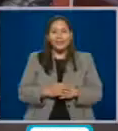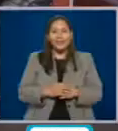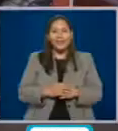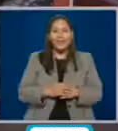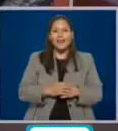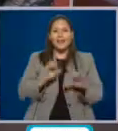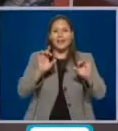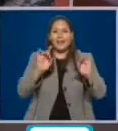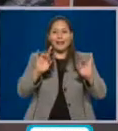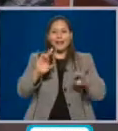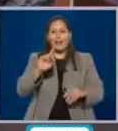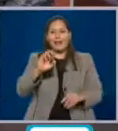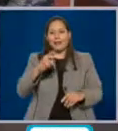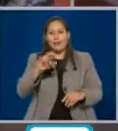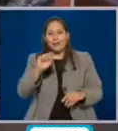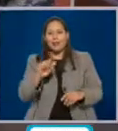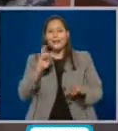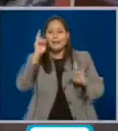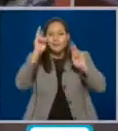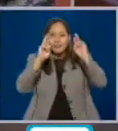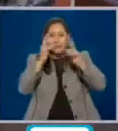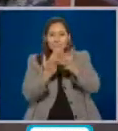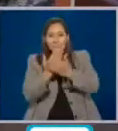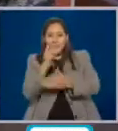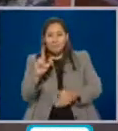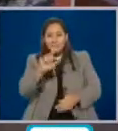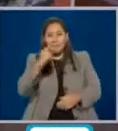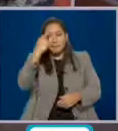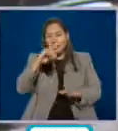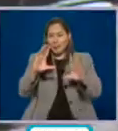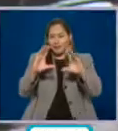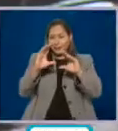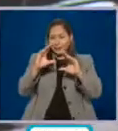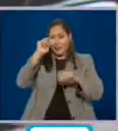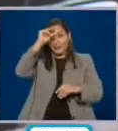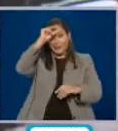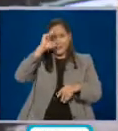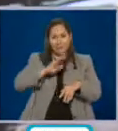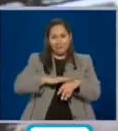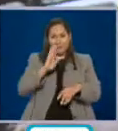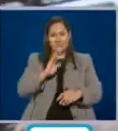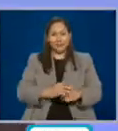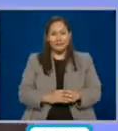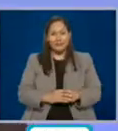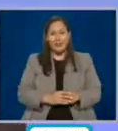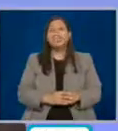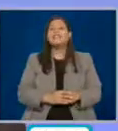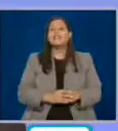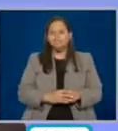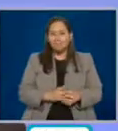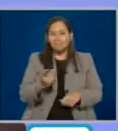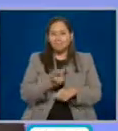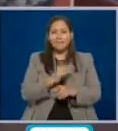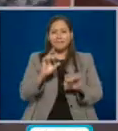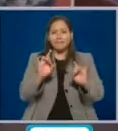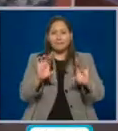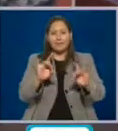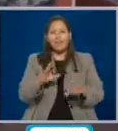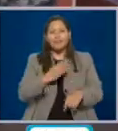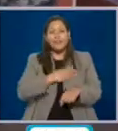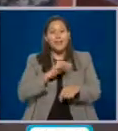Ángel de ESA nos visita en esta mañana de lunes. ¿Cómo están, Para chicos? ilustrarnos ¿Cómo un estás, poco más. Ángel? Muy bien. ¿Qué hay, Angelito? Buenos días. Muy